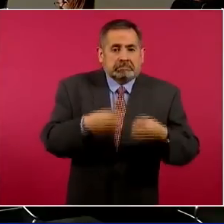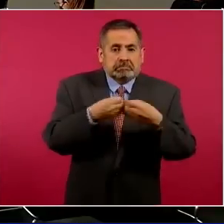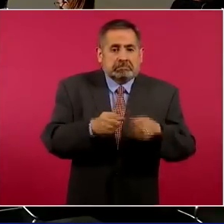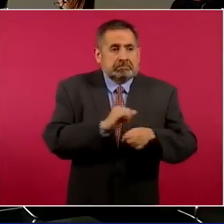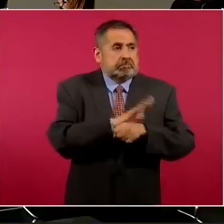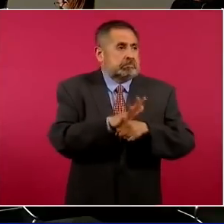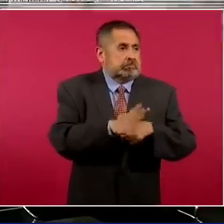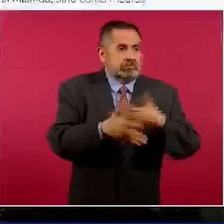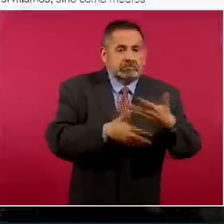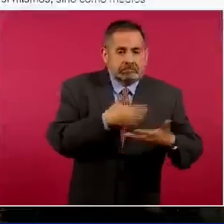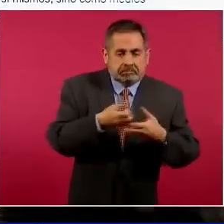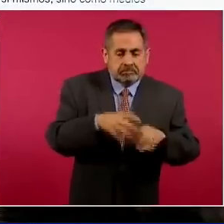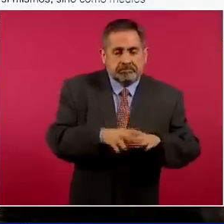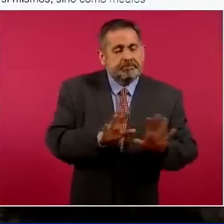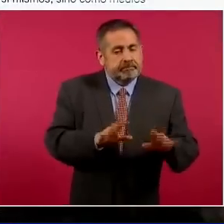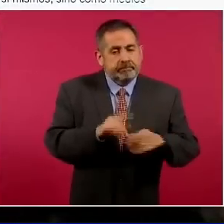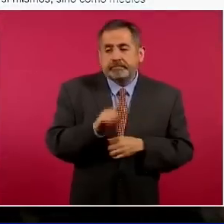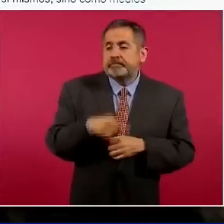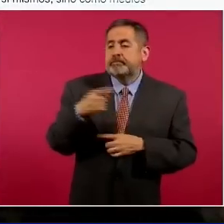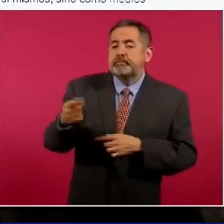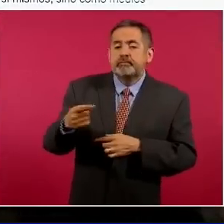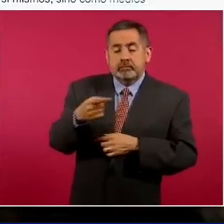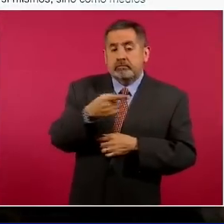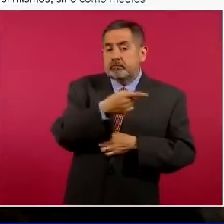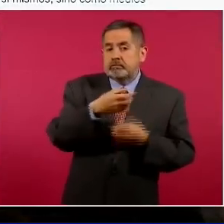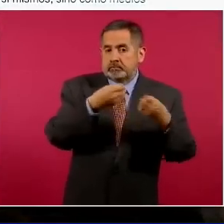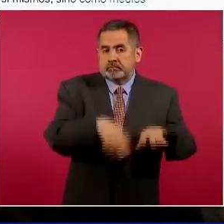a causa de la pandemia, 8% del ingreso,